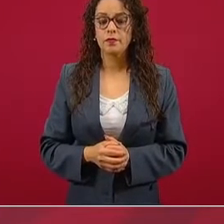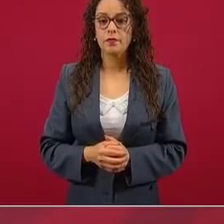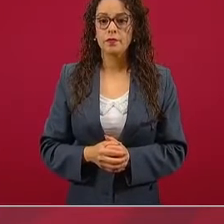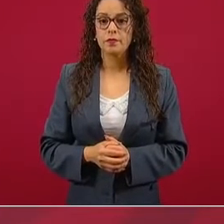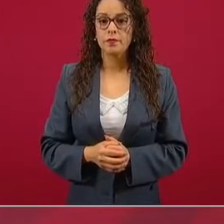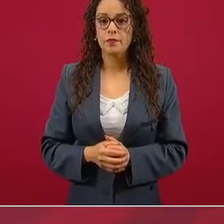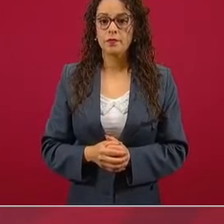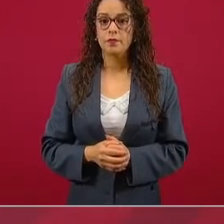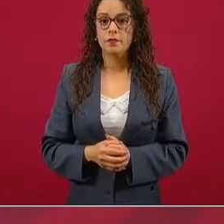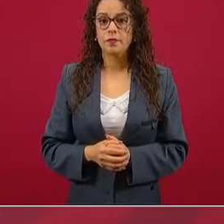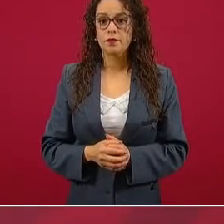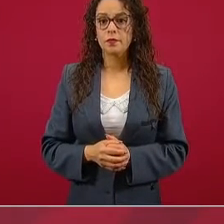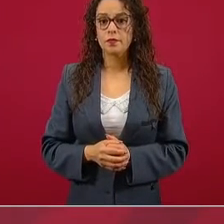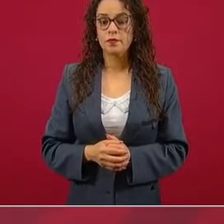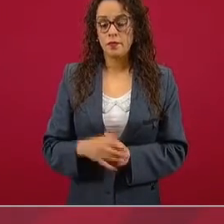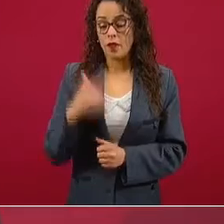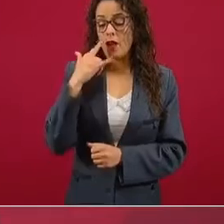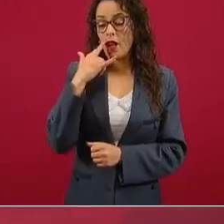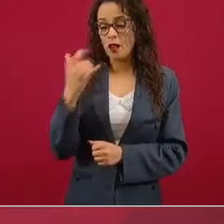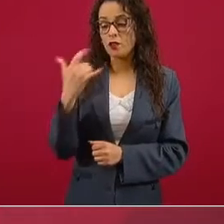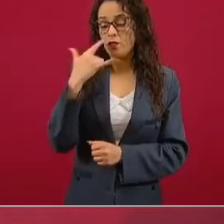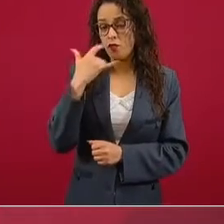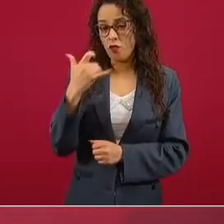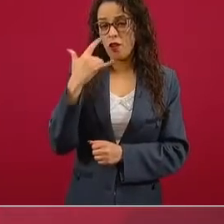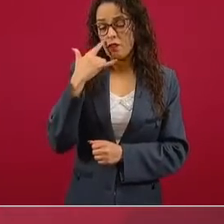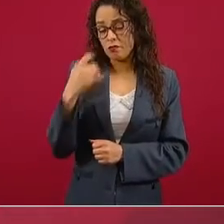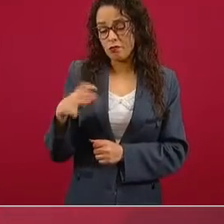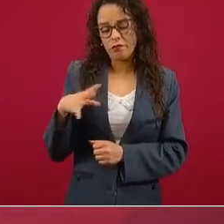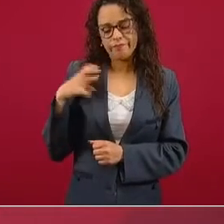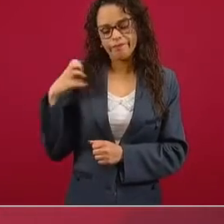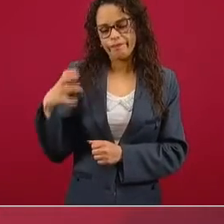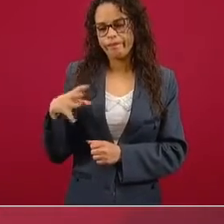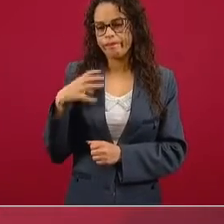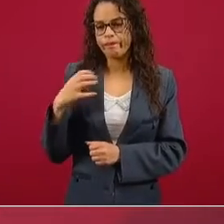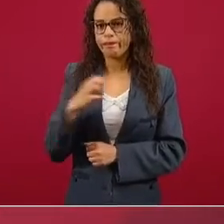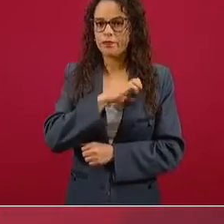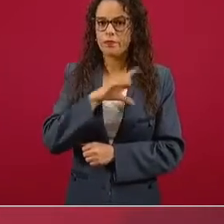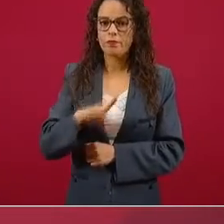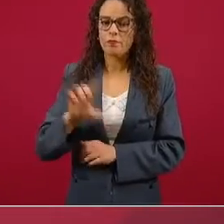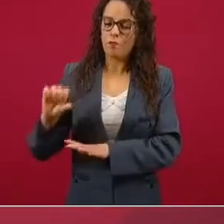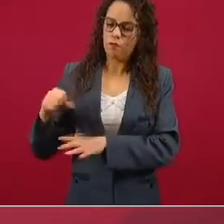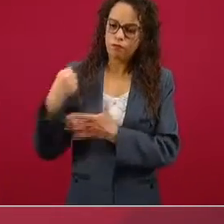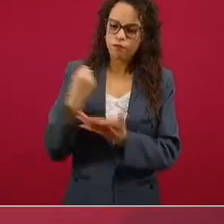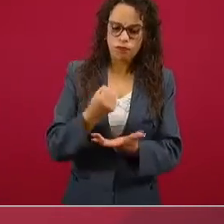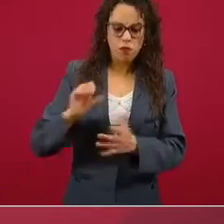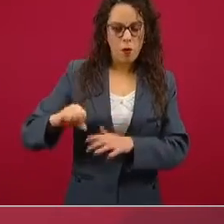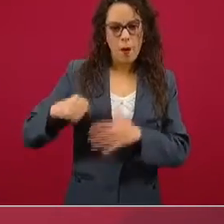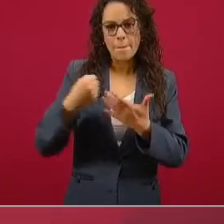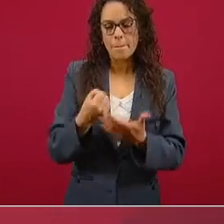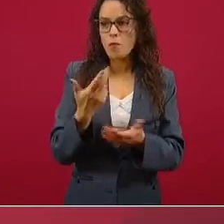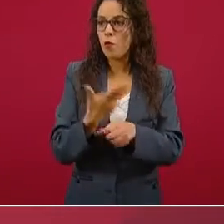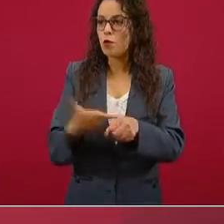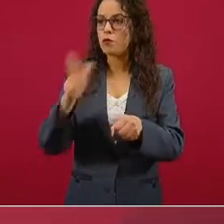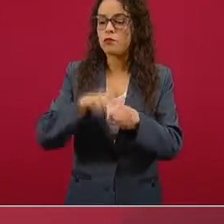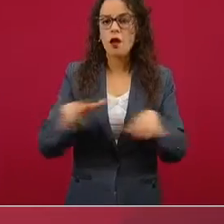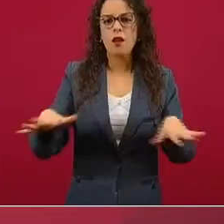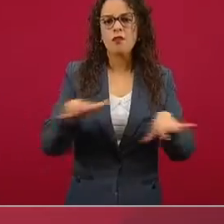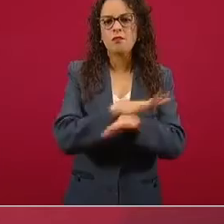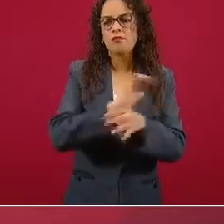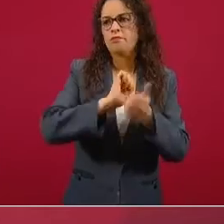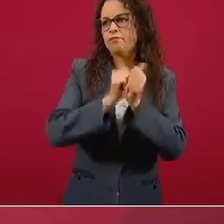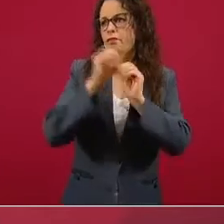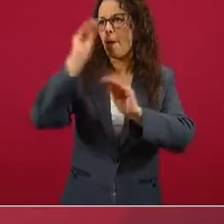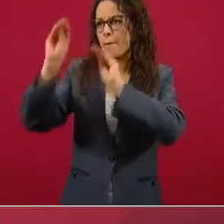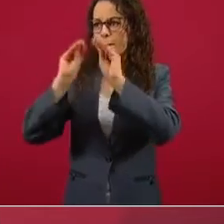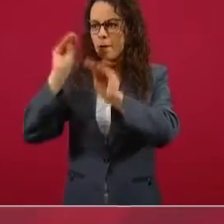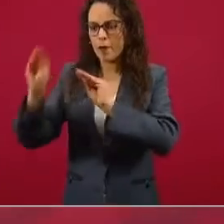especial, se destinaron muchos recursos, se reconvirtieron hospitales, se